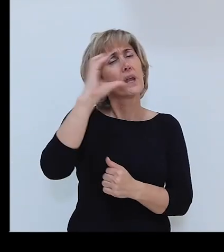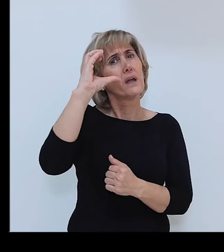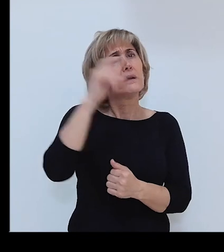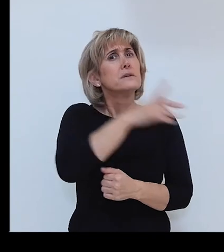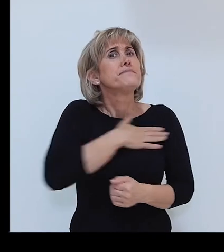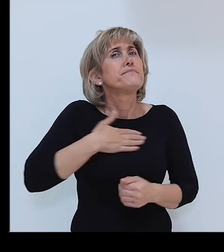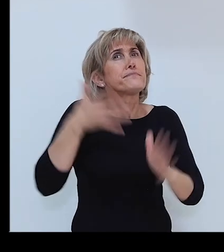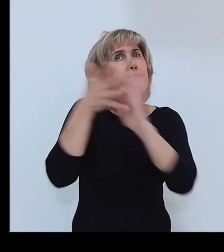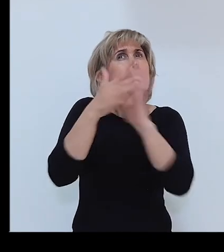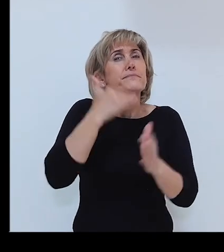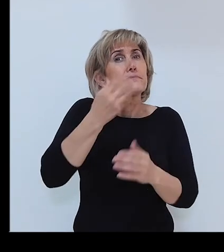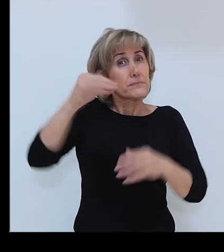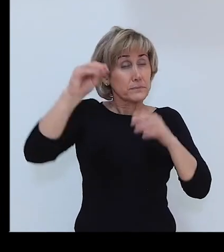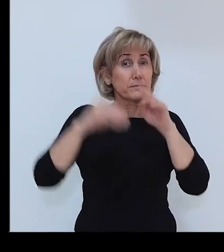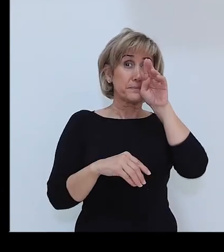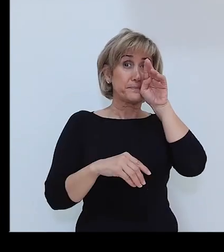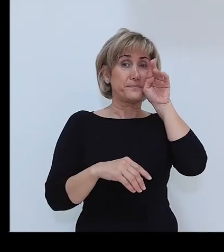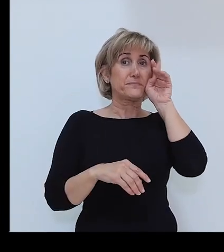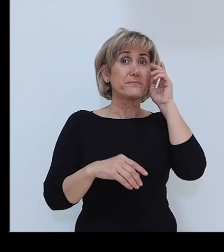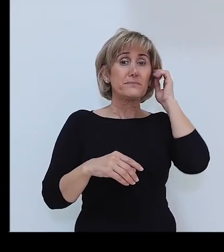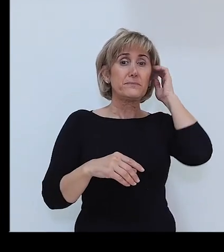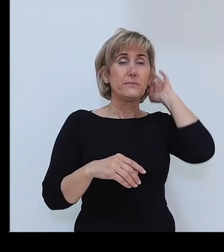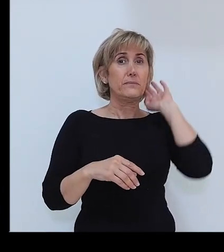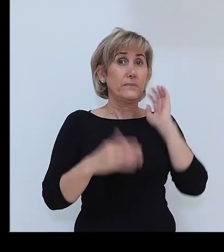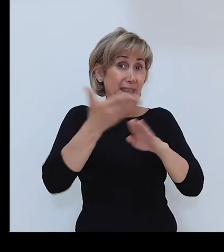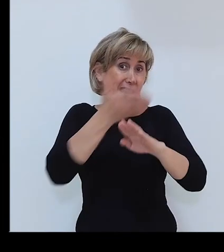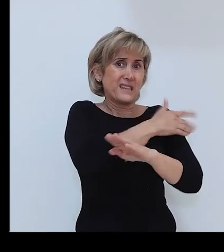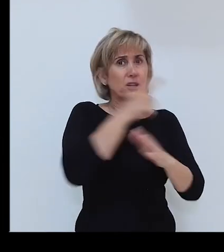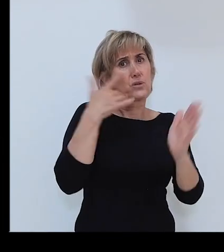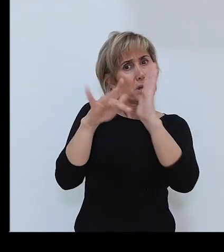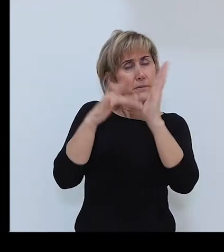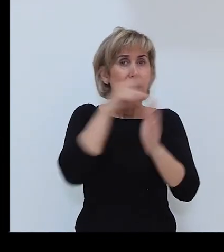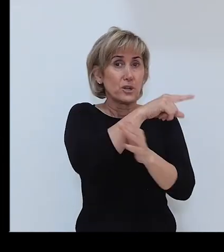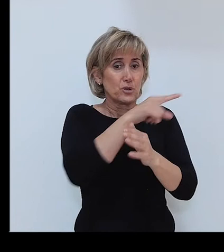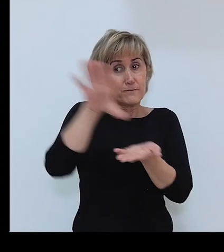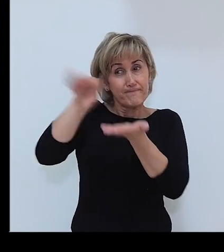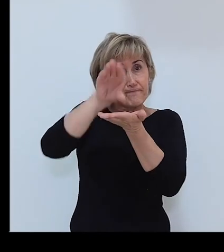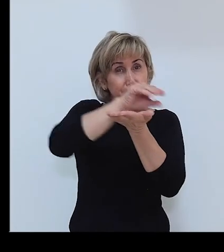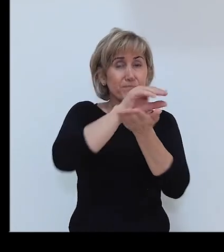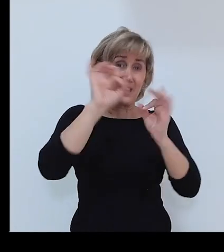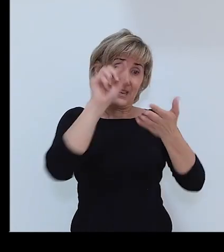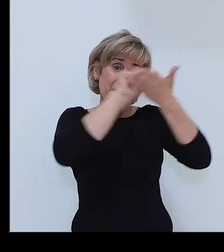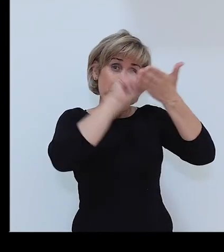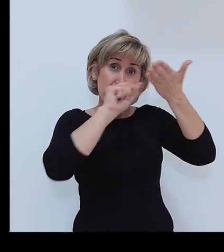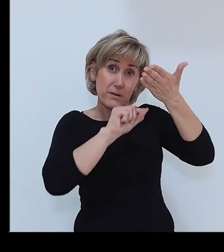de esas sociedades. Sí, no sé, Carmen, ¿tú quieres decir alguna cosa antes de empezar